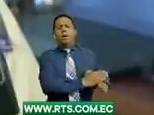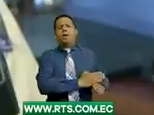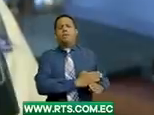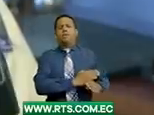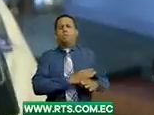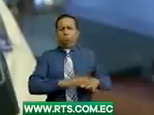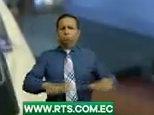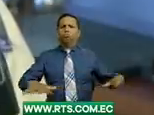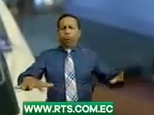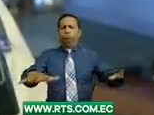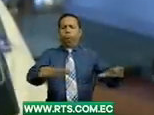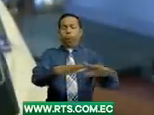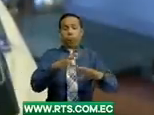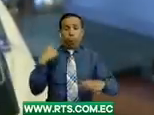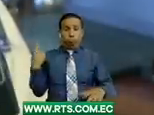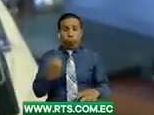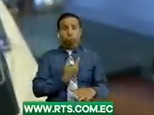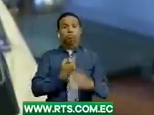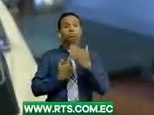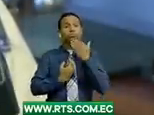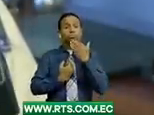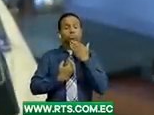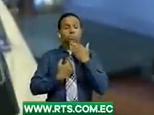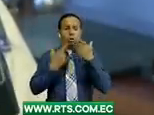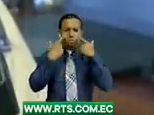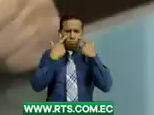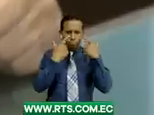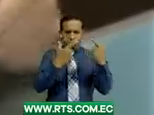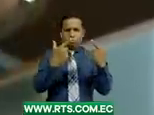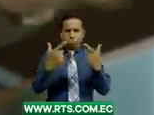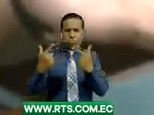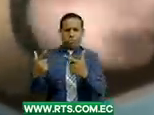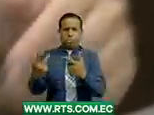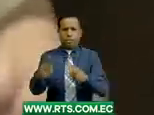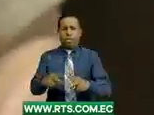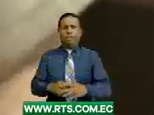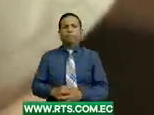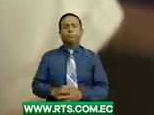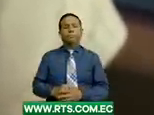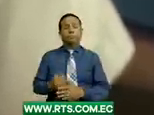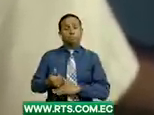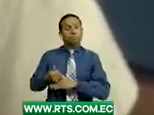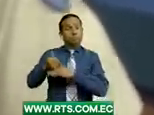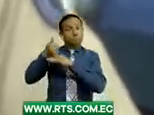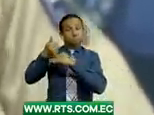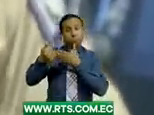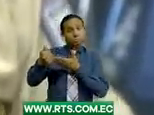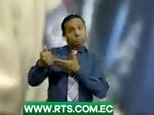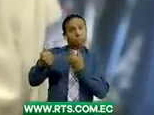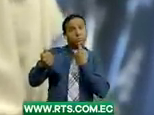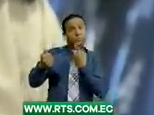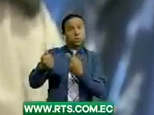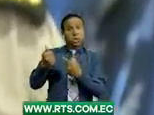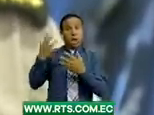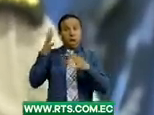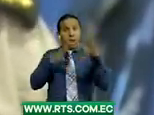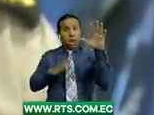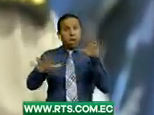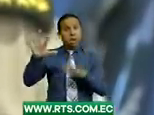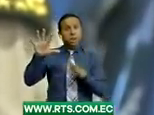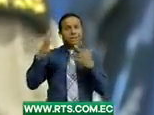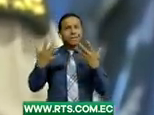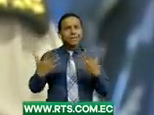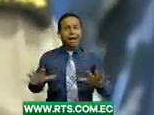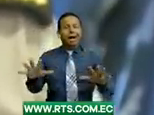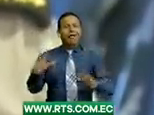nosotros con el trabajo disuasivo y reduciendo las vulnerabilidades. Un comandante que no quiere perder tiempo, lleva en el cargo 15 días y